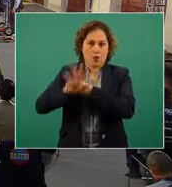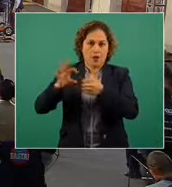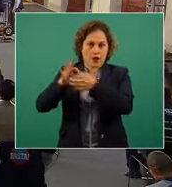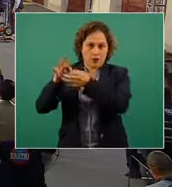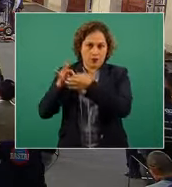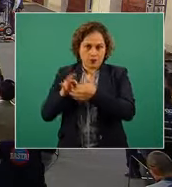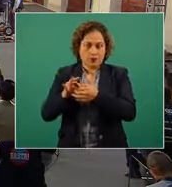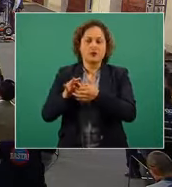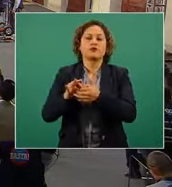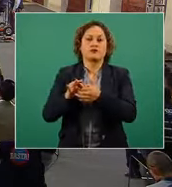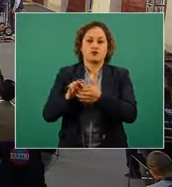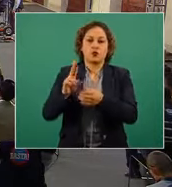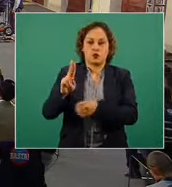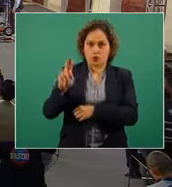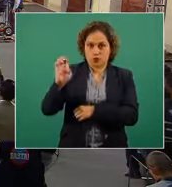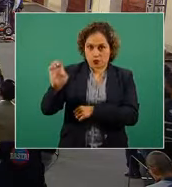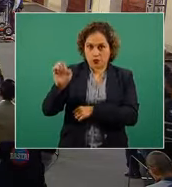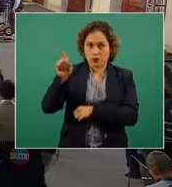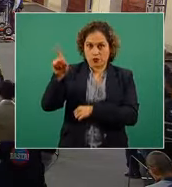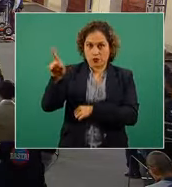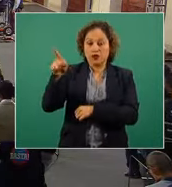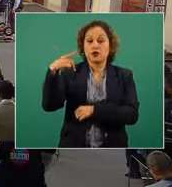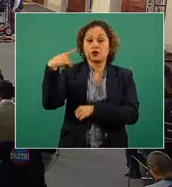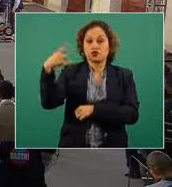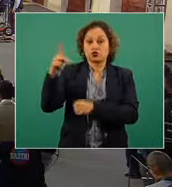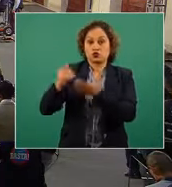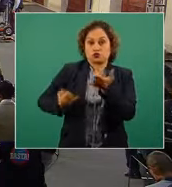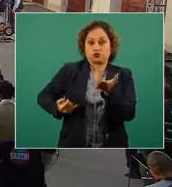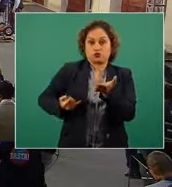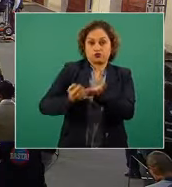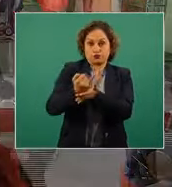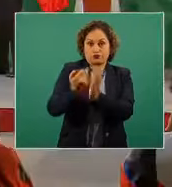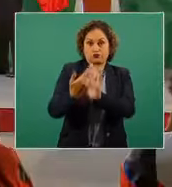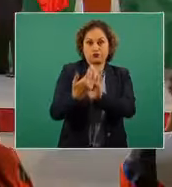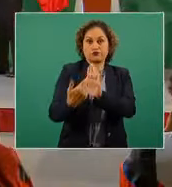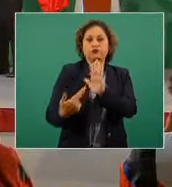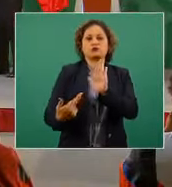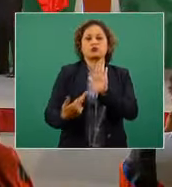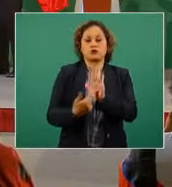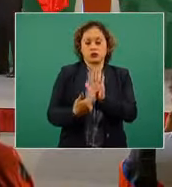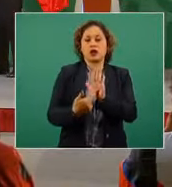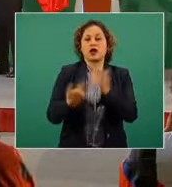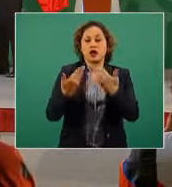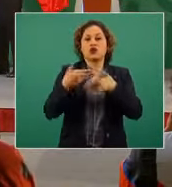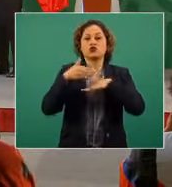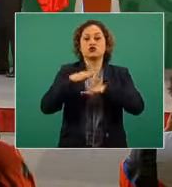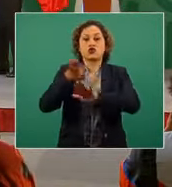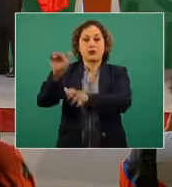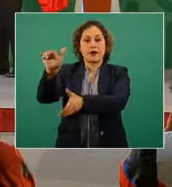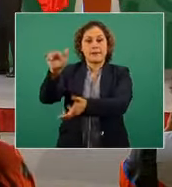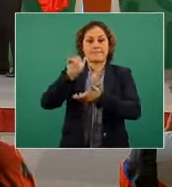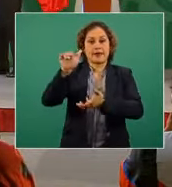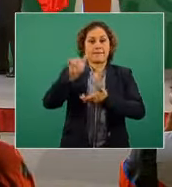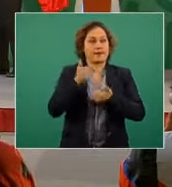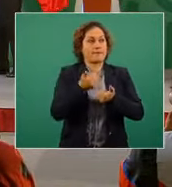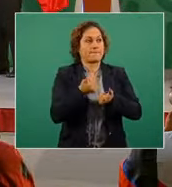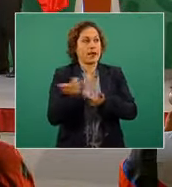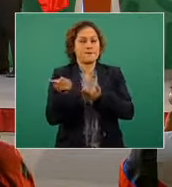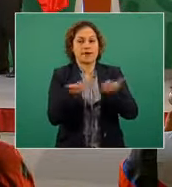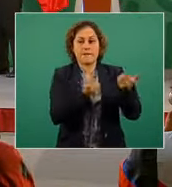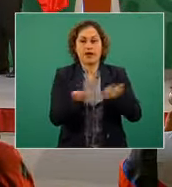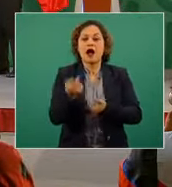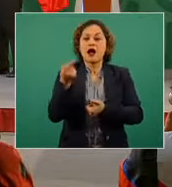siguiente. La Unión Europea sí tomó medidas que tienen que ver con transparencia en la exportación, pero no está afectando a